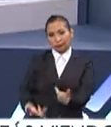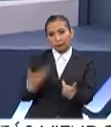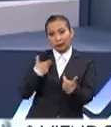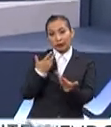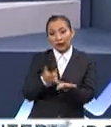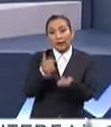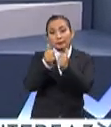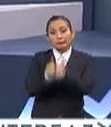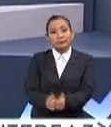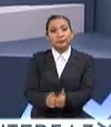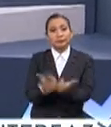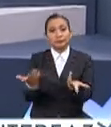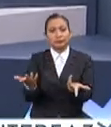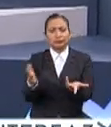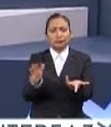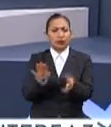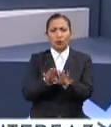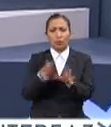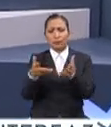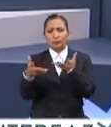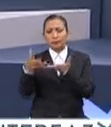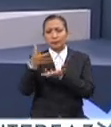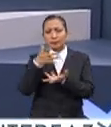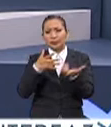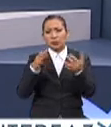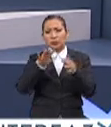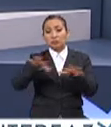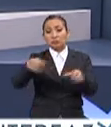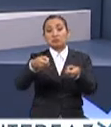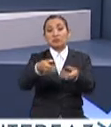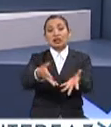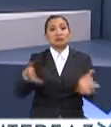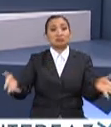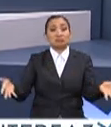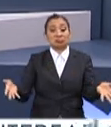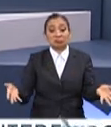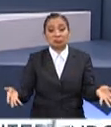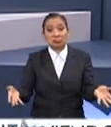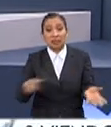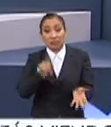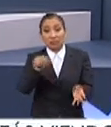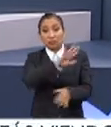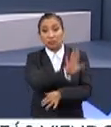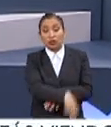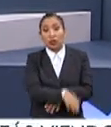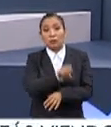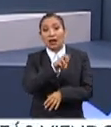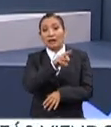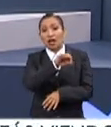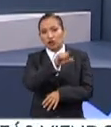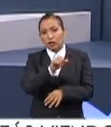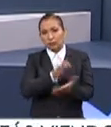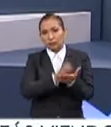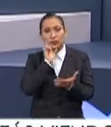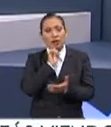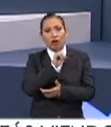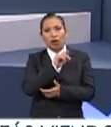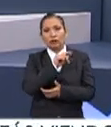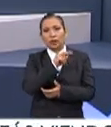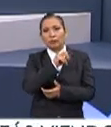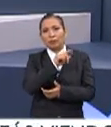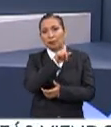deja y que se queda pues un poco a intemperie, ¿no? En el sentido de después del fallecimiento de Marijó, la esposa